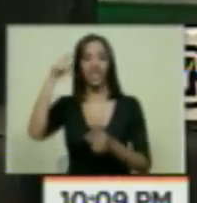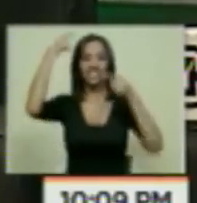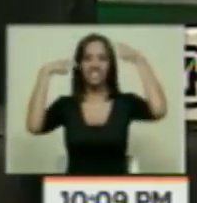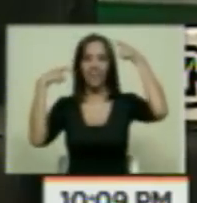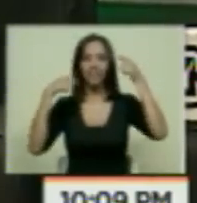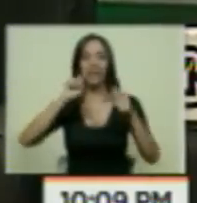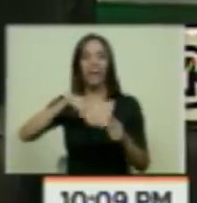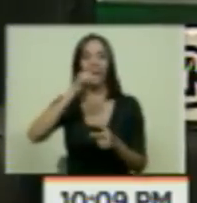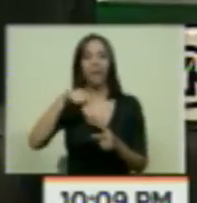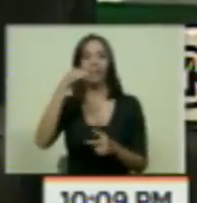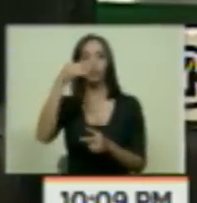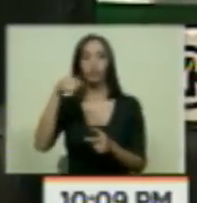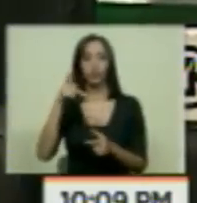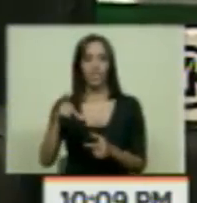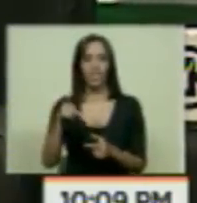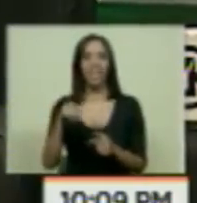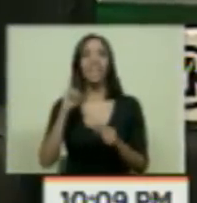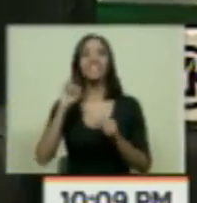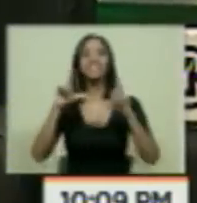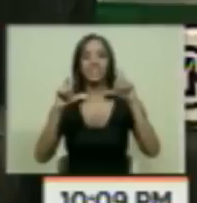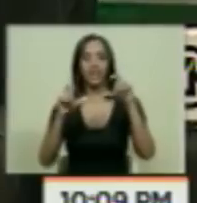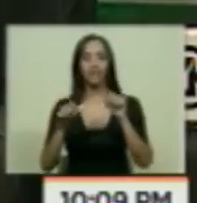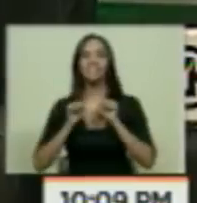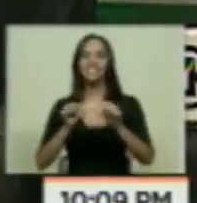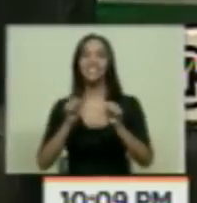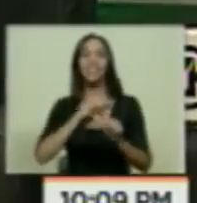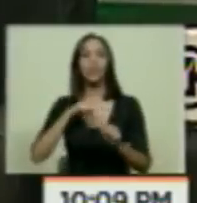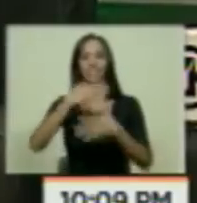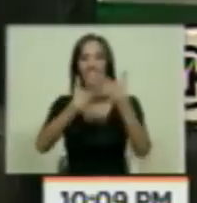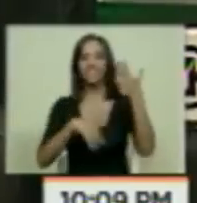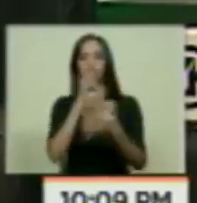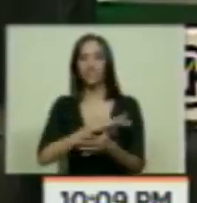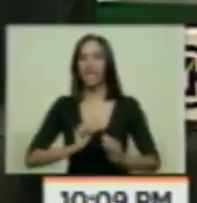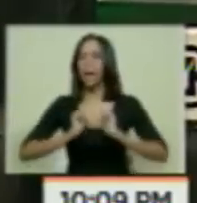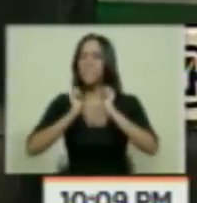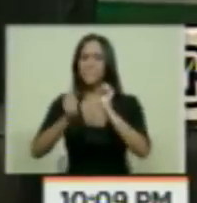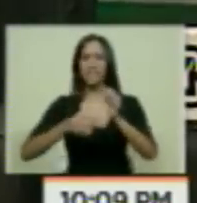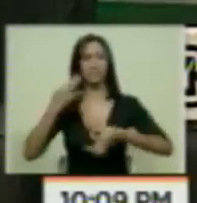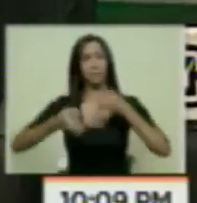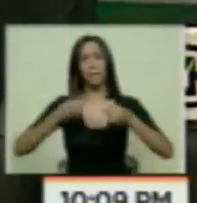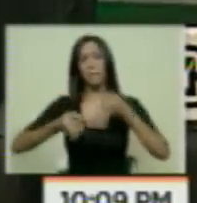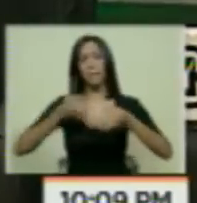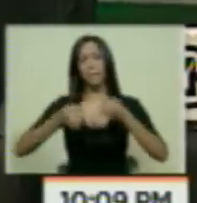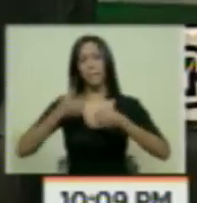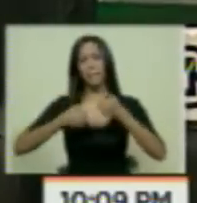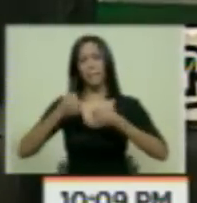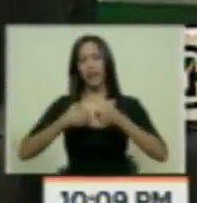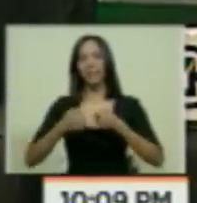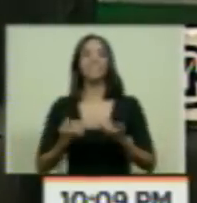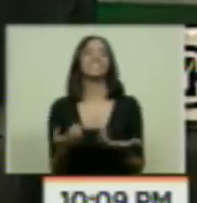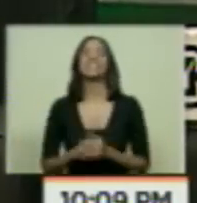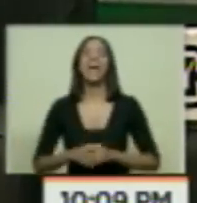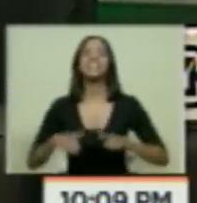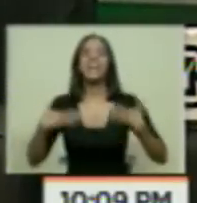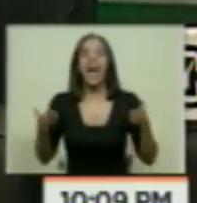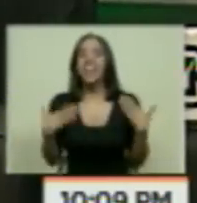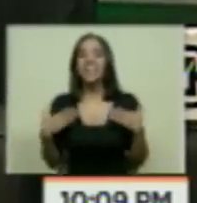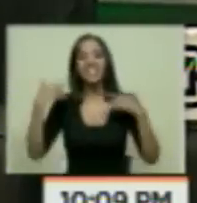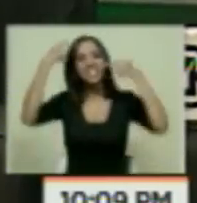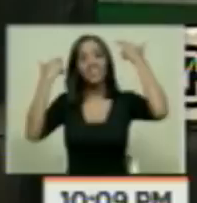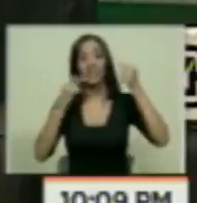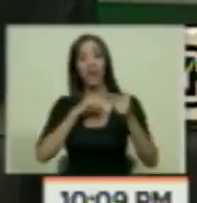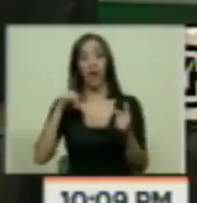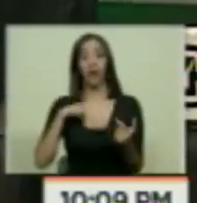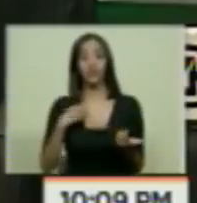bajo conducta en el Instagram. Siga nuestras cuentas, empiece a expresarse, descargue esa alegría chavista que tanto nos caracteriza.